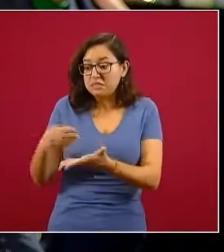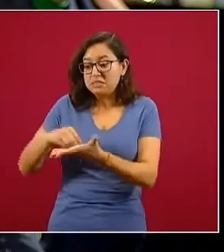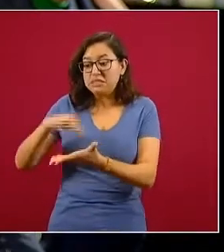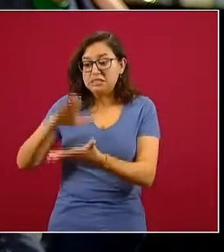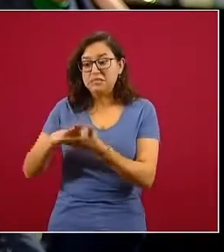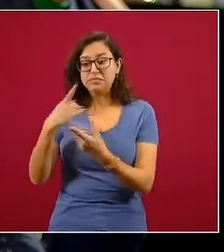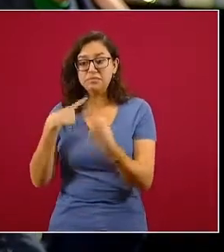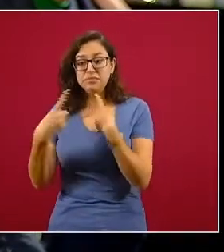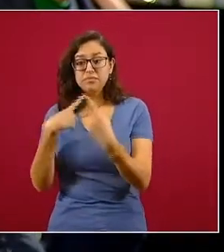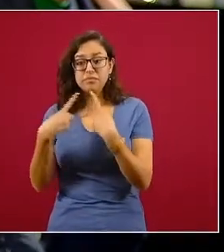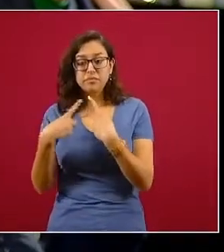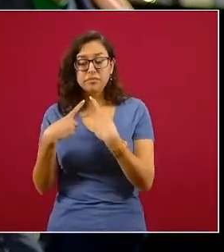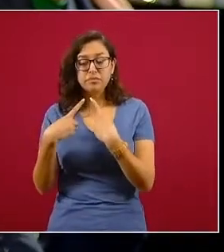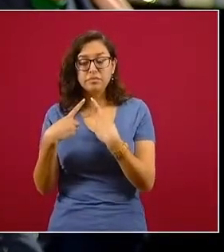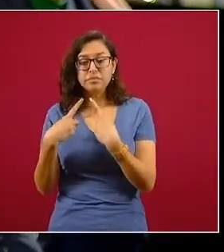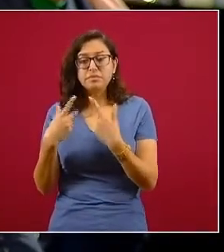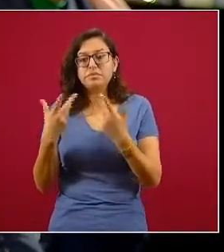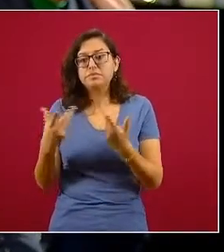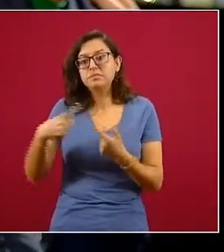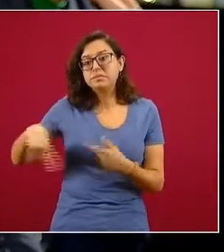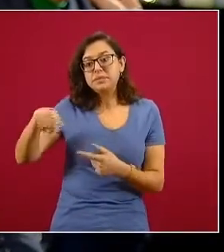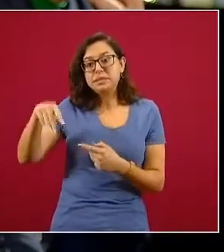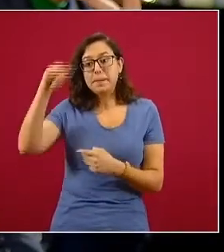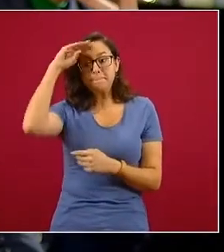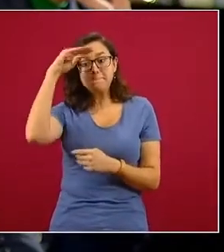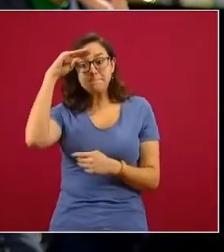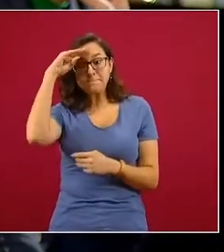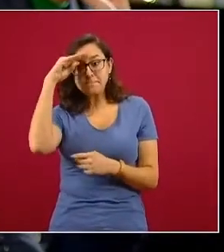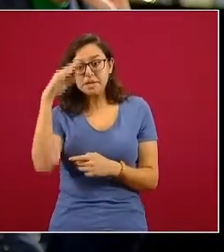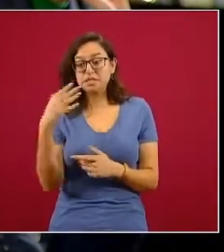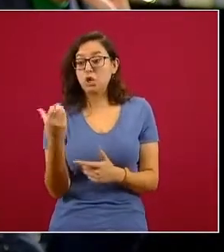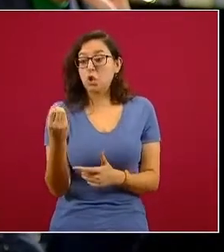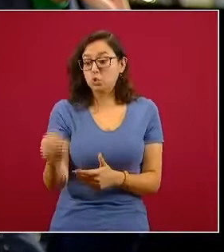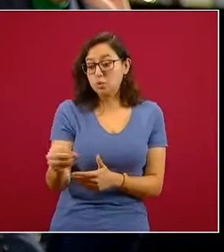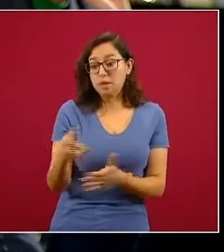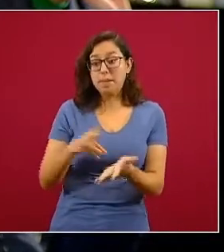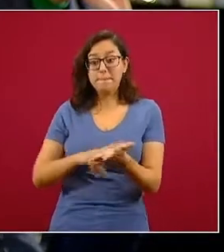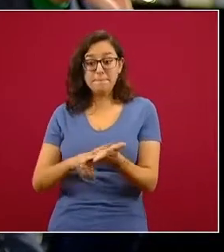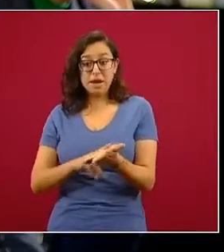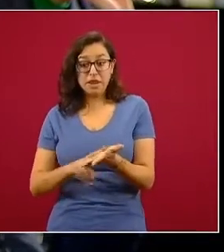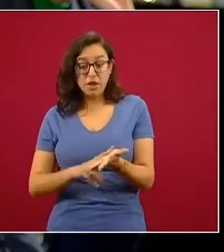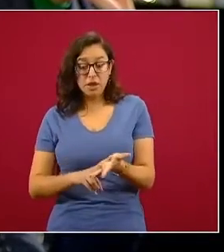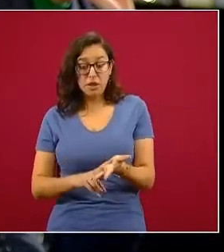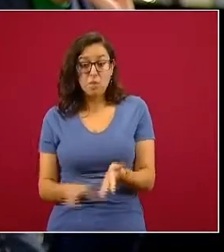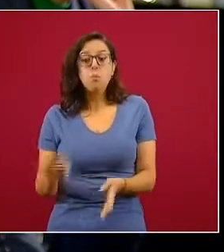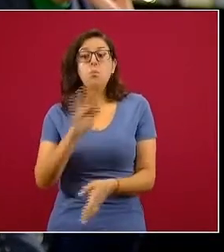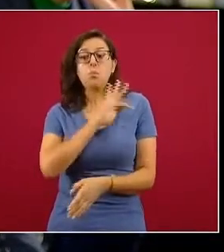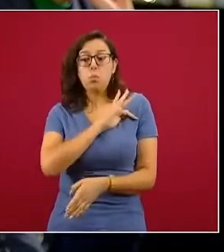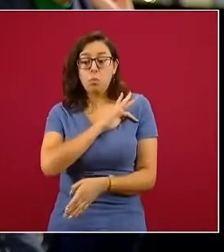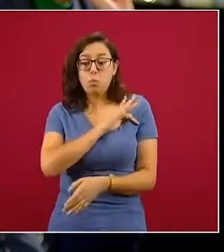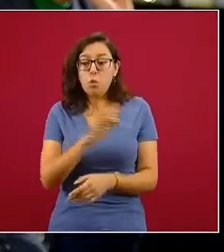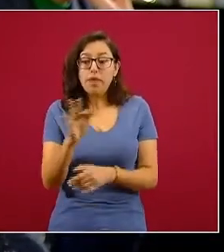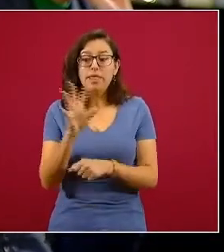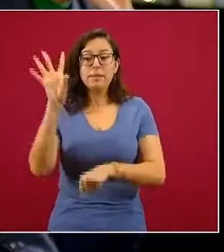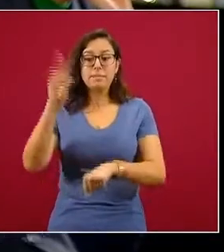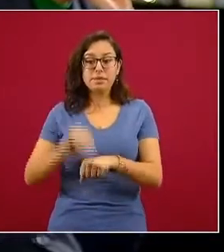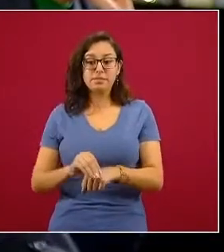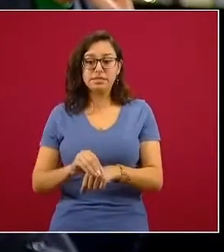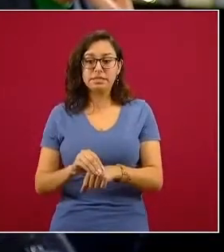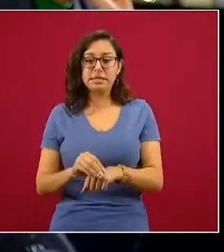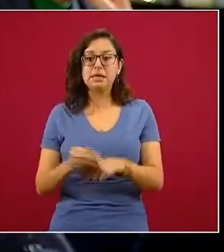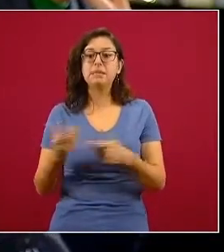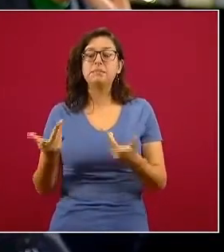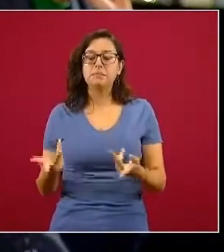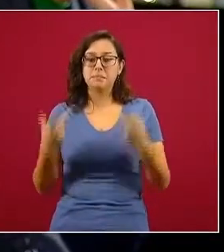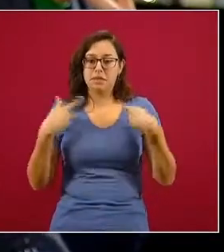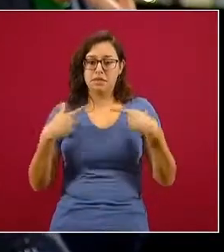usted, piensan ellos que estando en octubre en verde, se va a permitir, o quieren que se les permita 30%